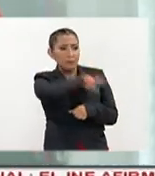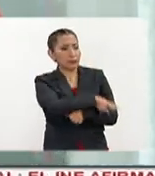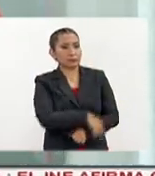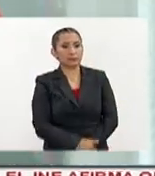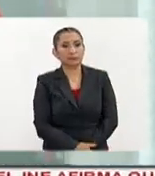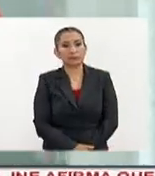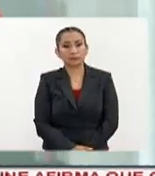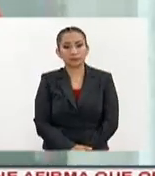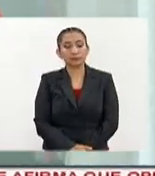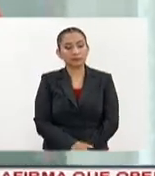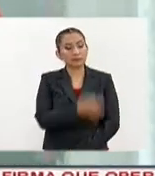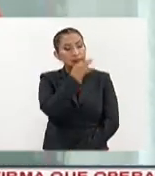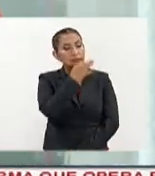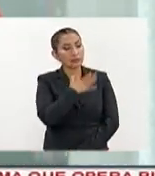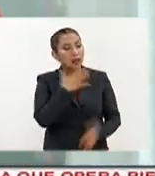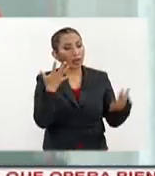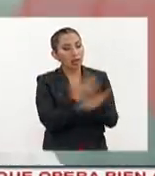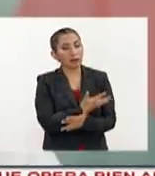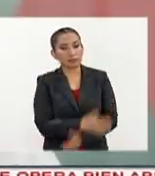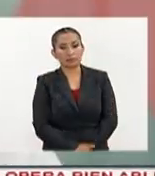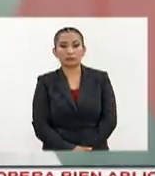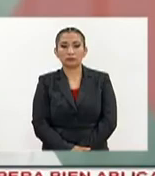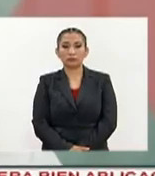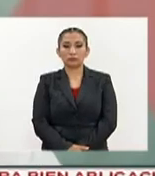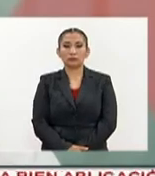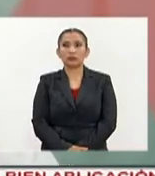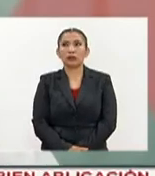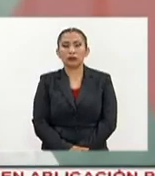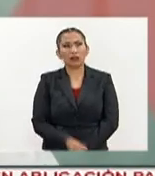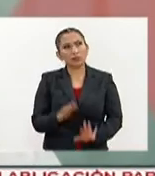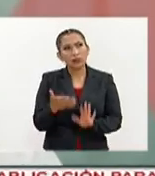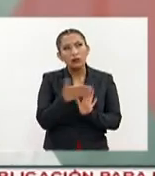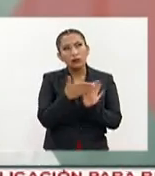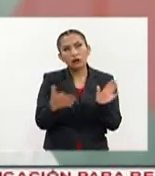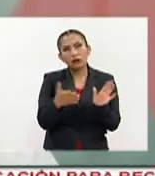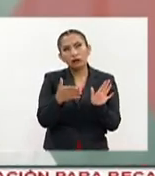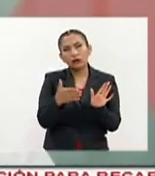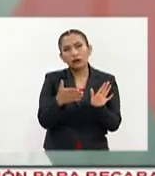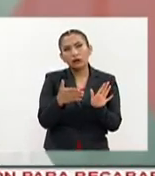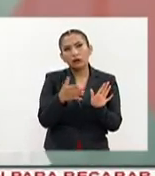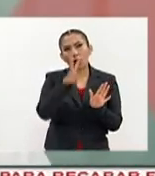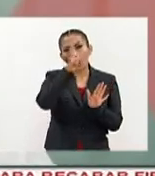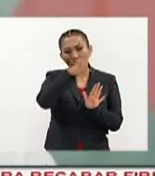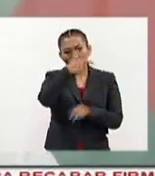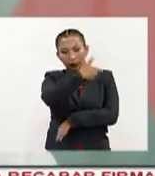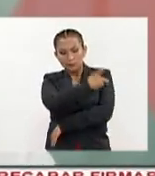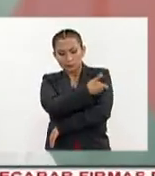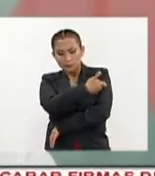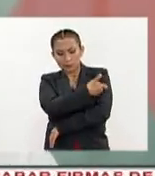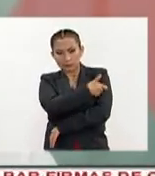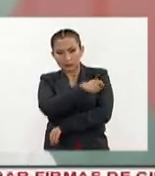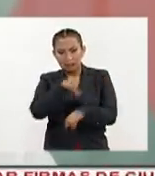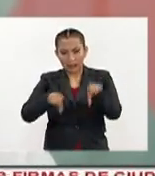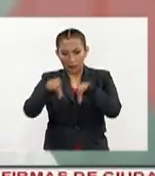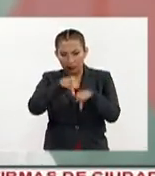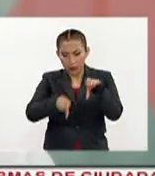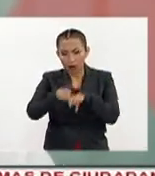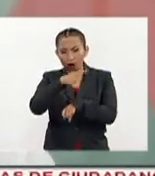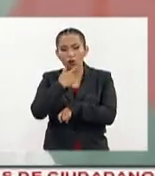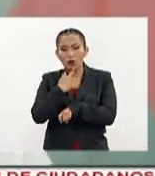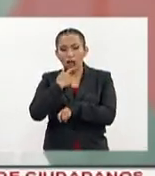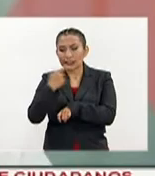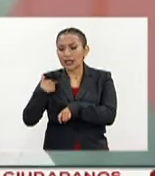creo, cuando me dieron la noticia. Fueron 4 quimios rojas y 14